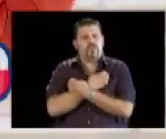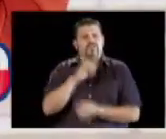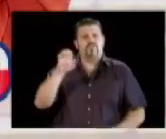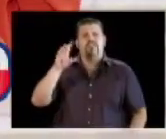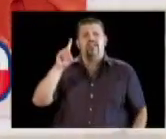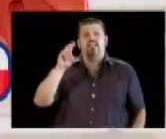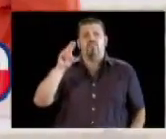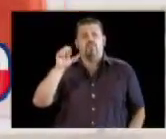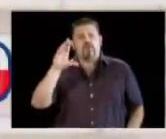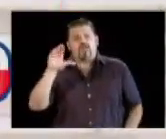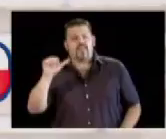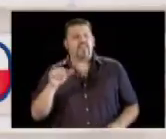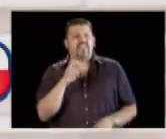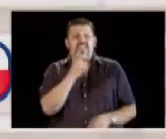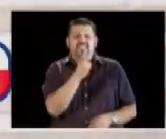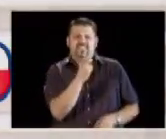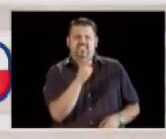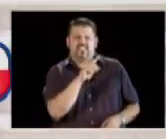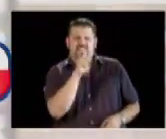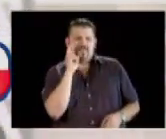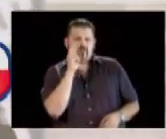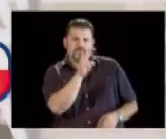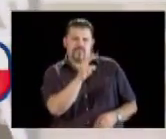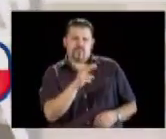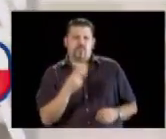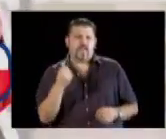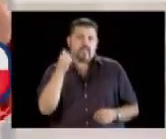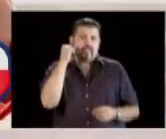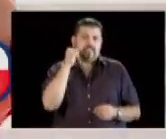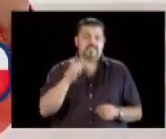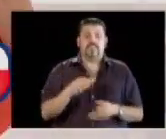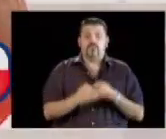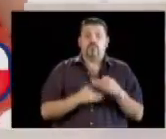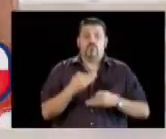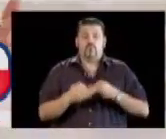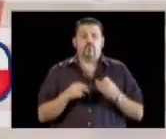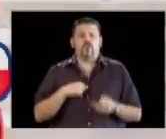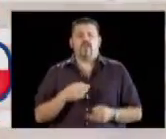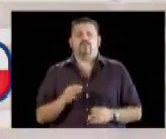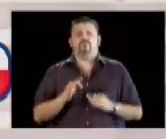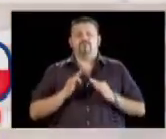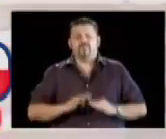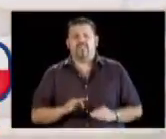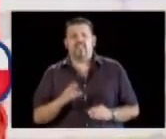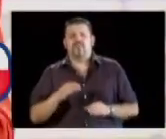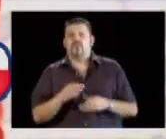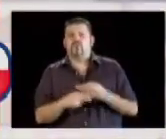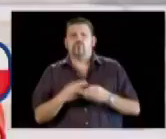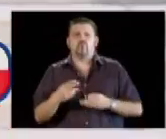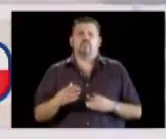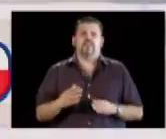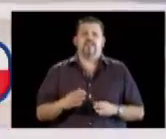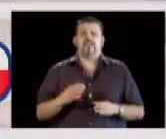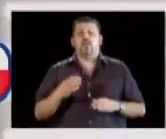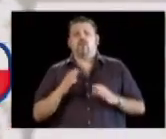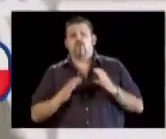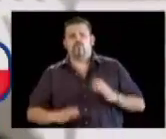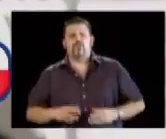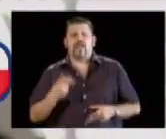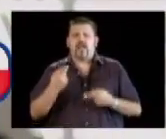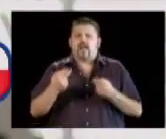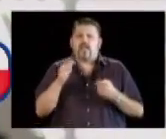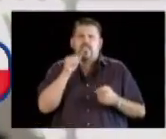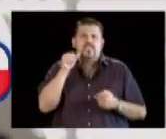zona. Es tanto lo que se ha emocionado la comunidad juarense, que ayer estábamos platicando con algunos